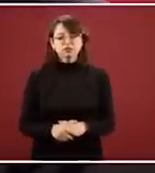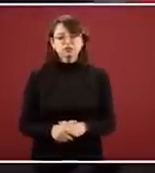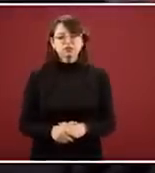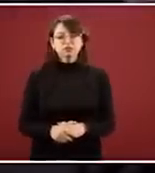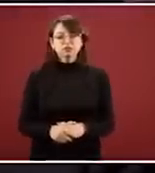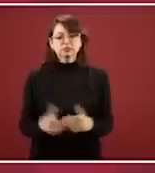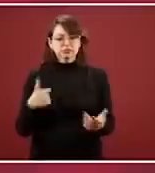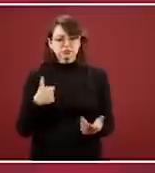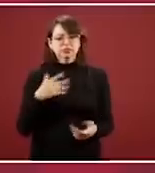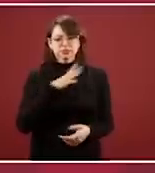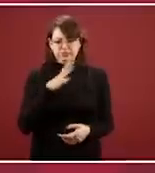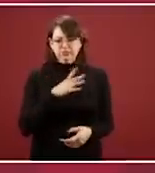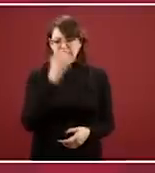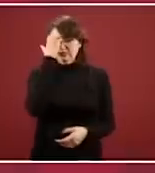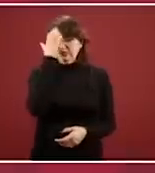propongo una empresa